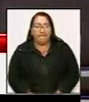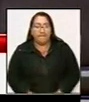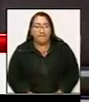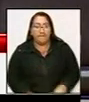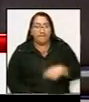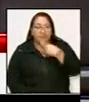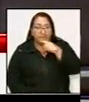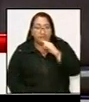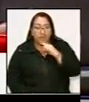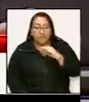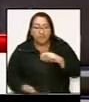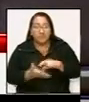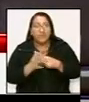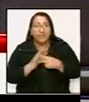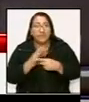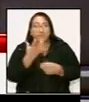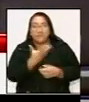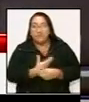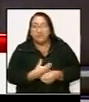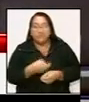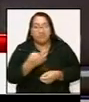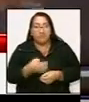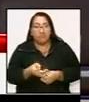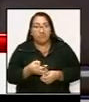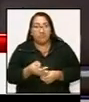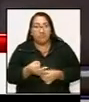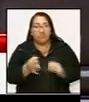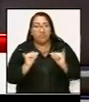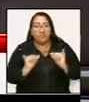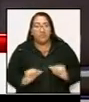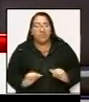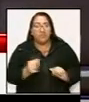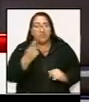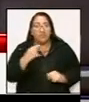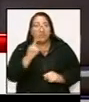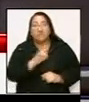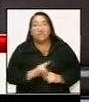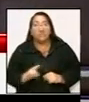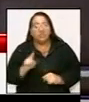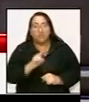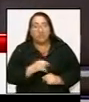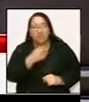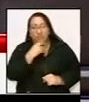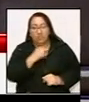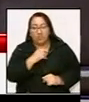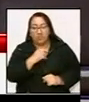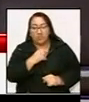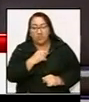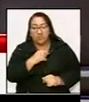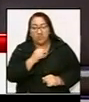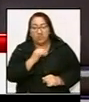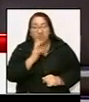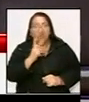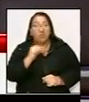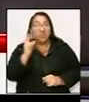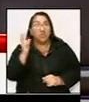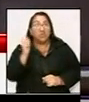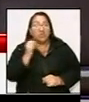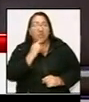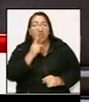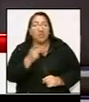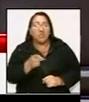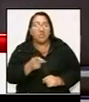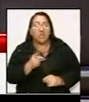mujer, tristemente, se han quedado para utilizar a la mujer. Qué bonito suena, ¿no? Cada vez que se